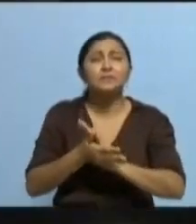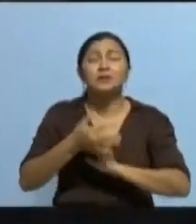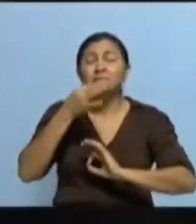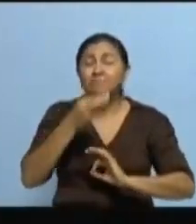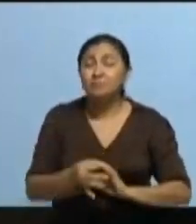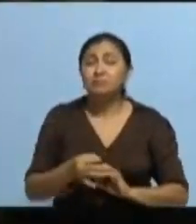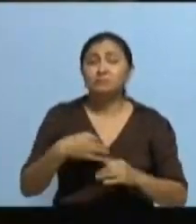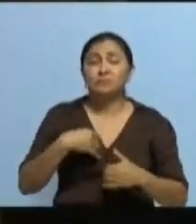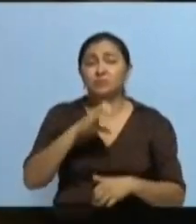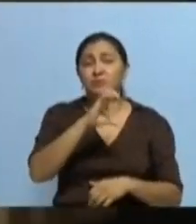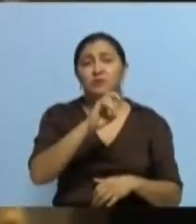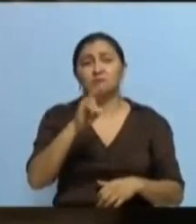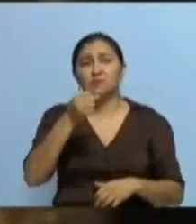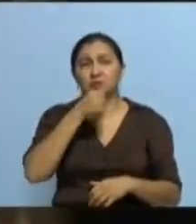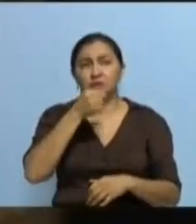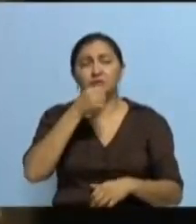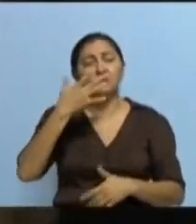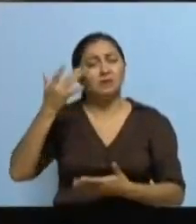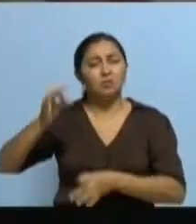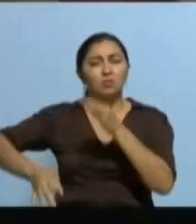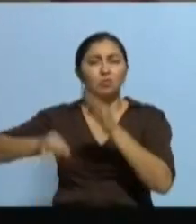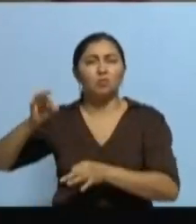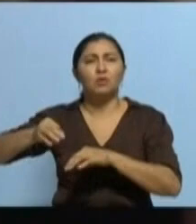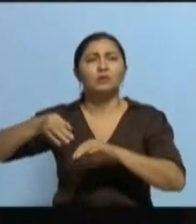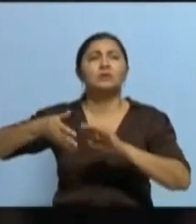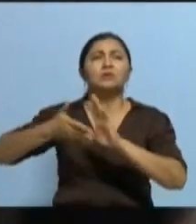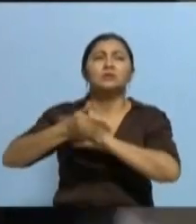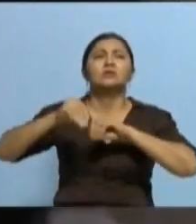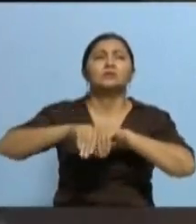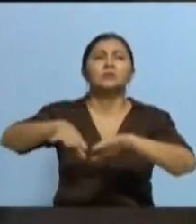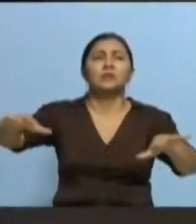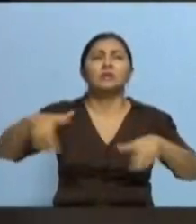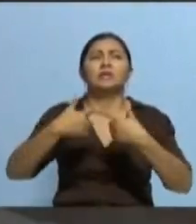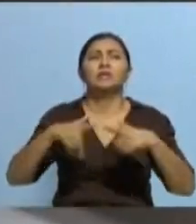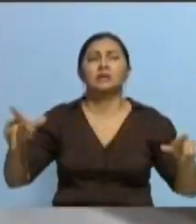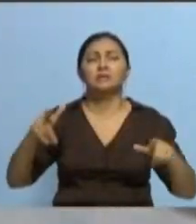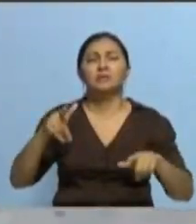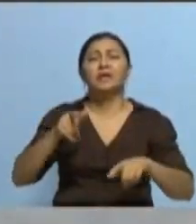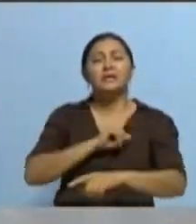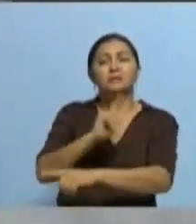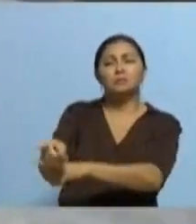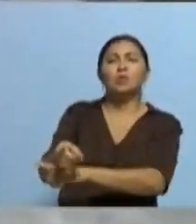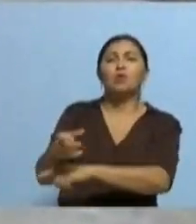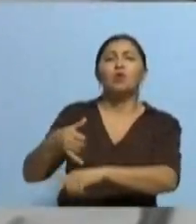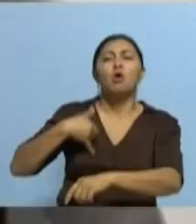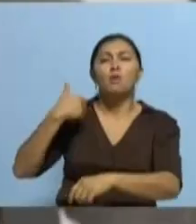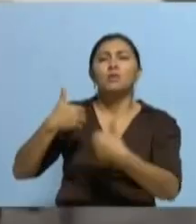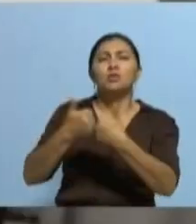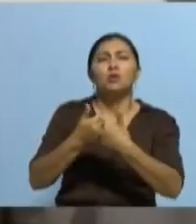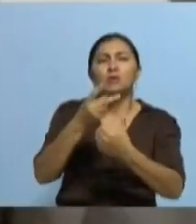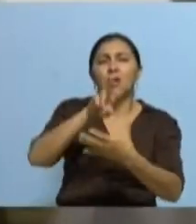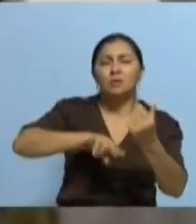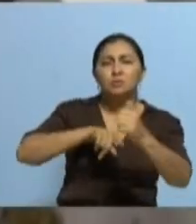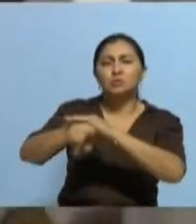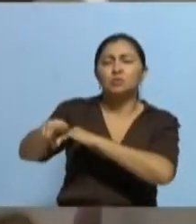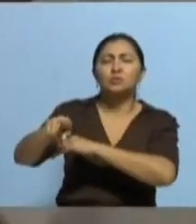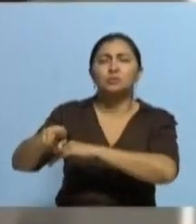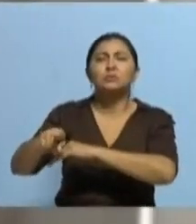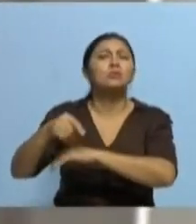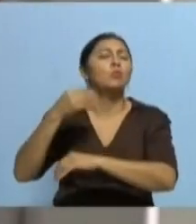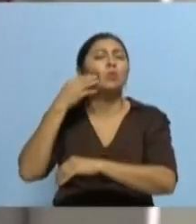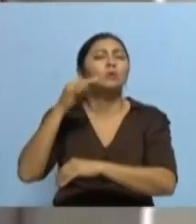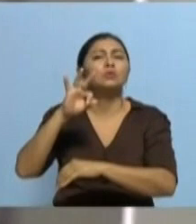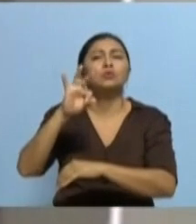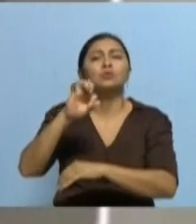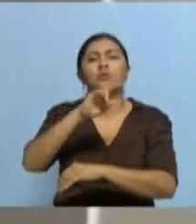se ve noticias, un juez dejó en libertad a Juan Ricardo Carvajal Vargas, señalado por la desaparición del joven y su novia Laura Guarín desde el 8 de